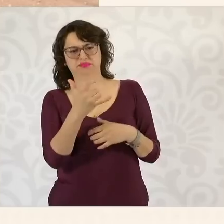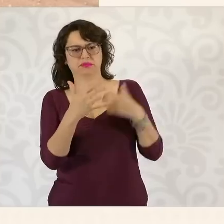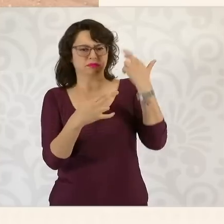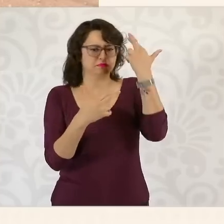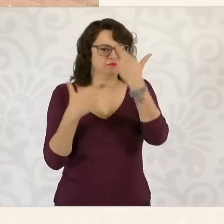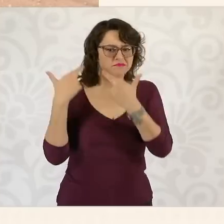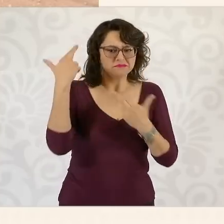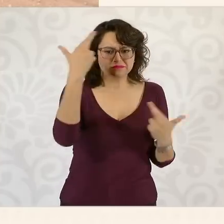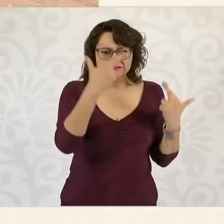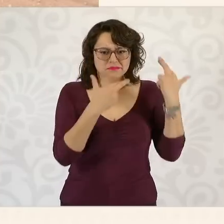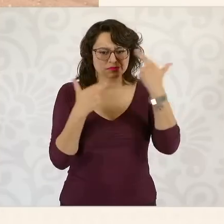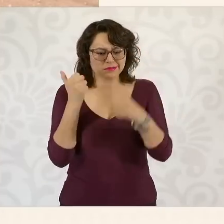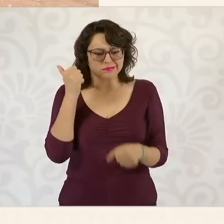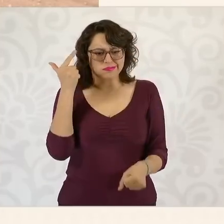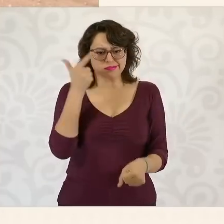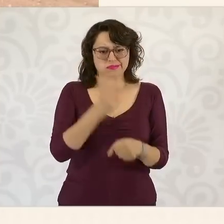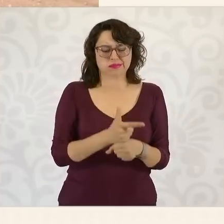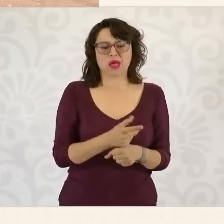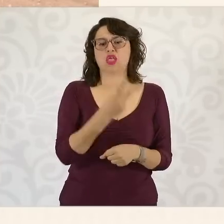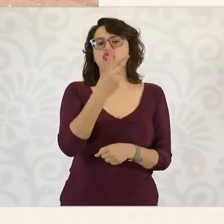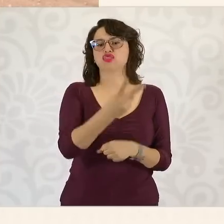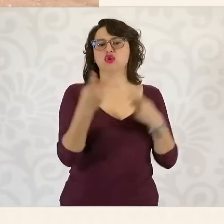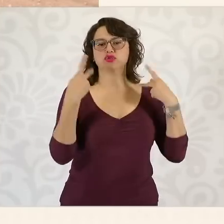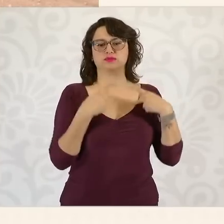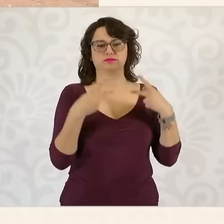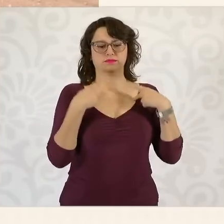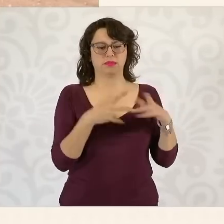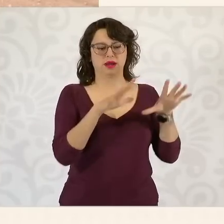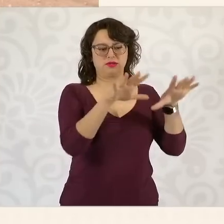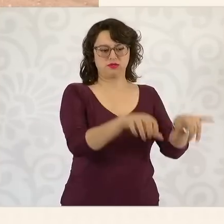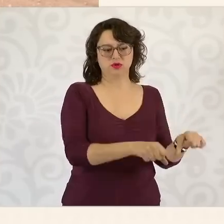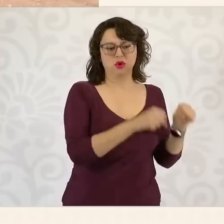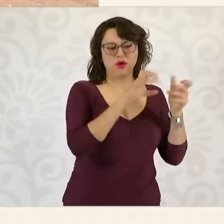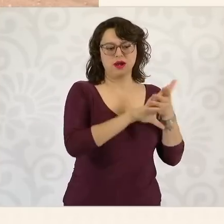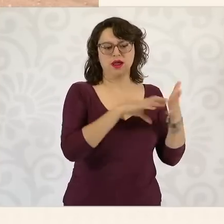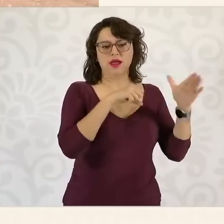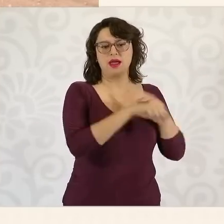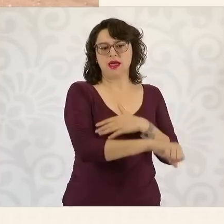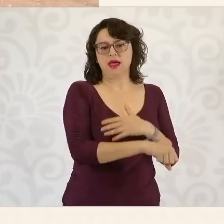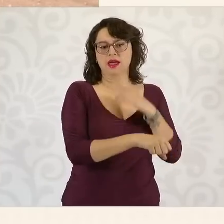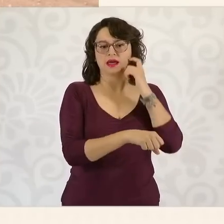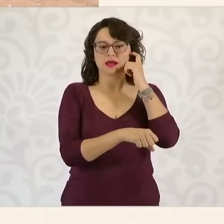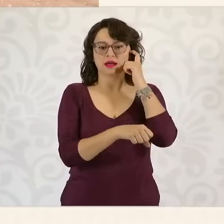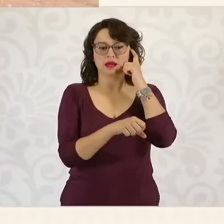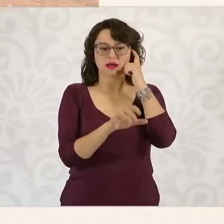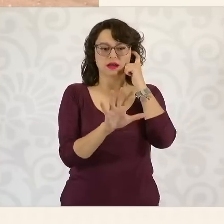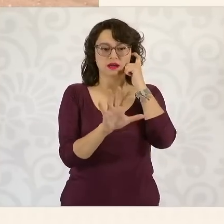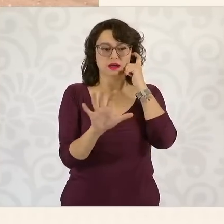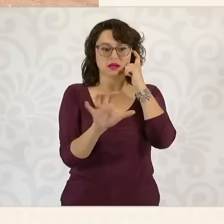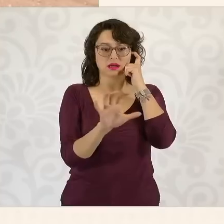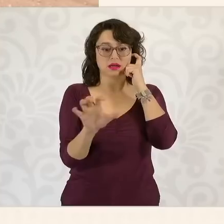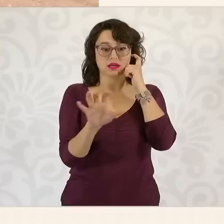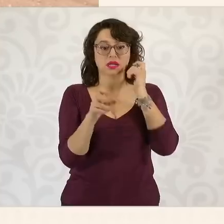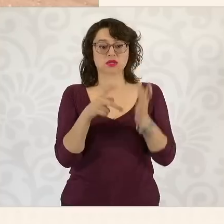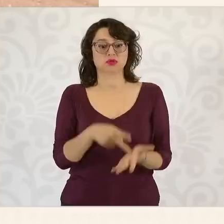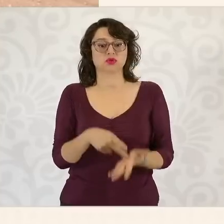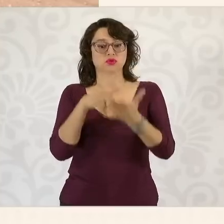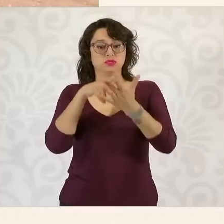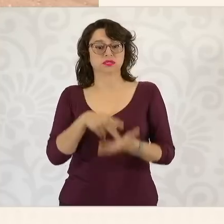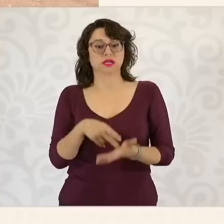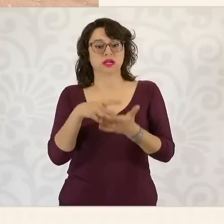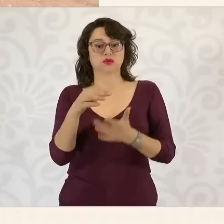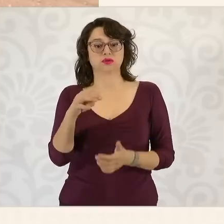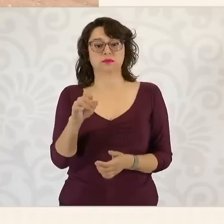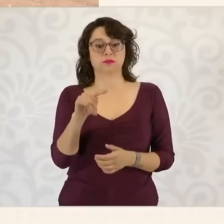con destino a Estados Unidos, fueron detenidas 2 personas y se aseguraron casi 500 kilos de metanfetamina con un valor de 143 millones